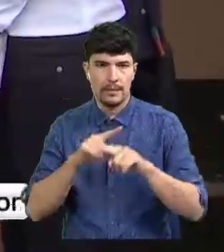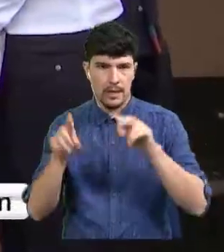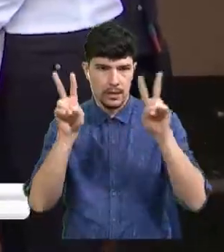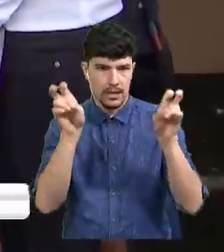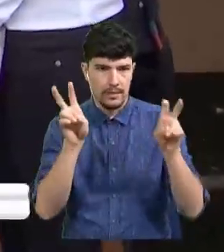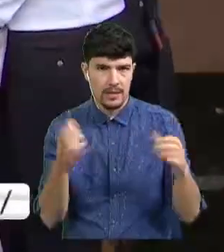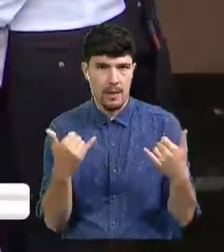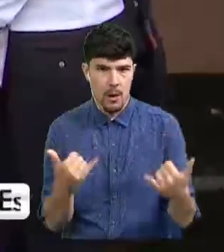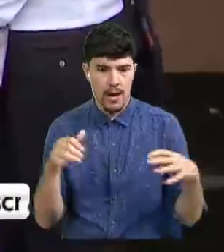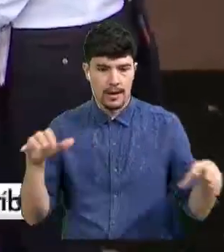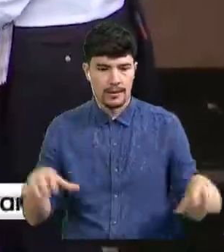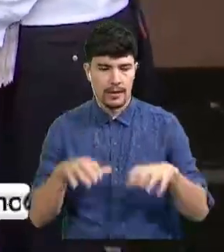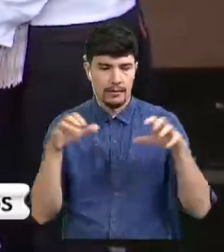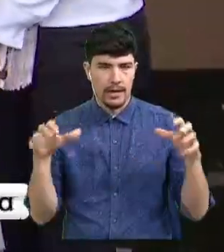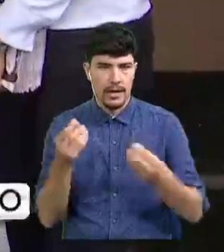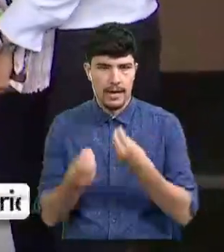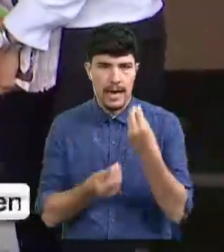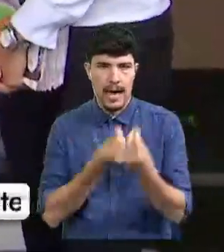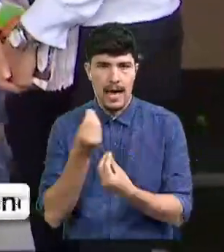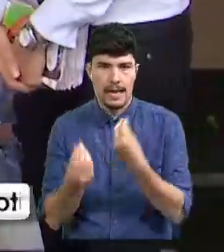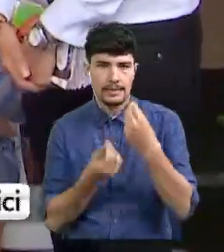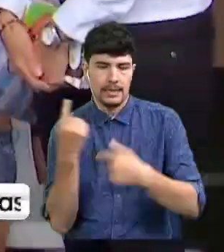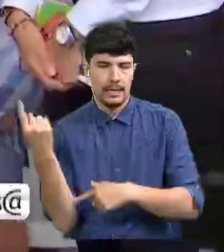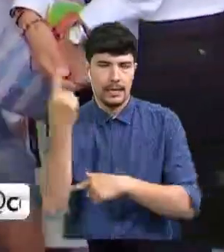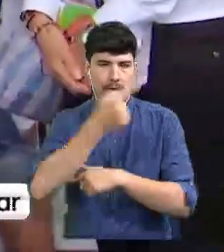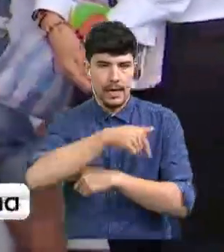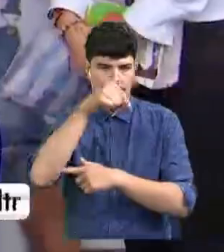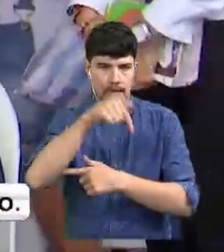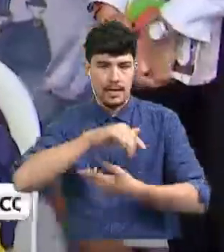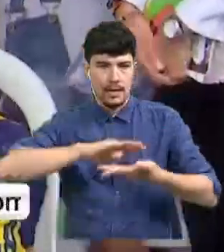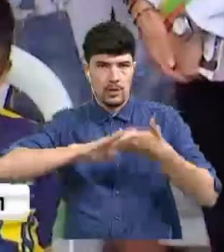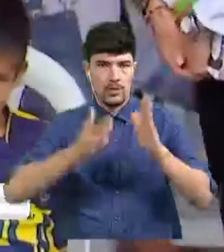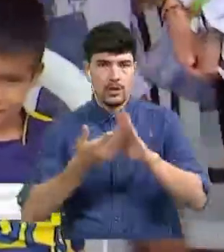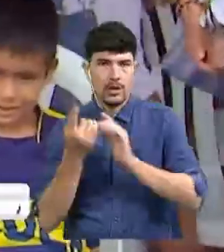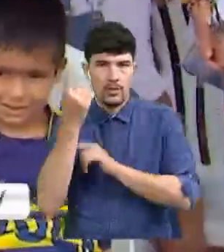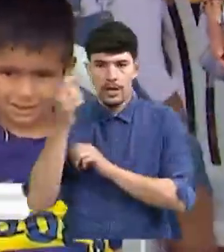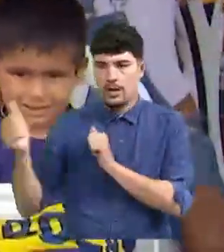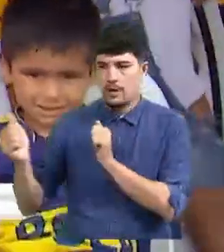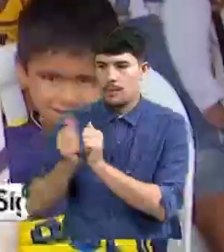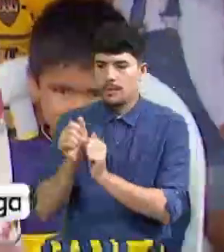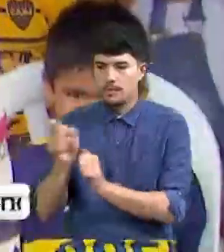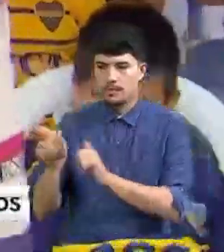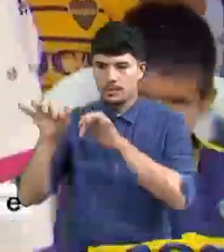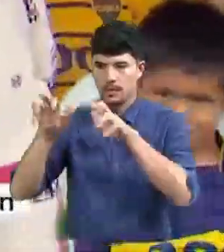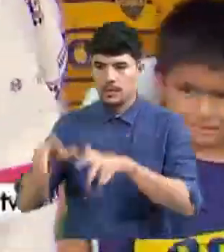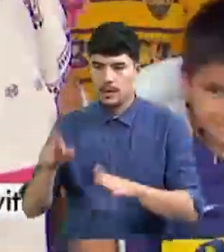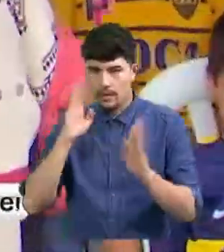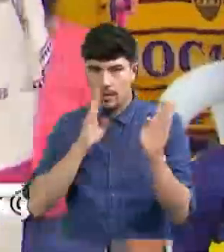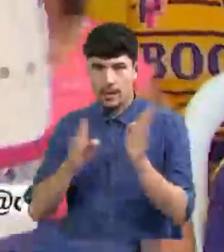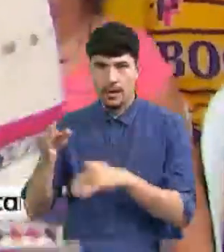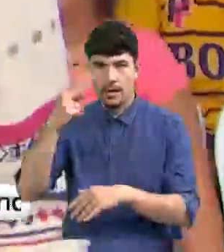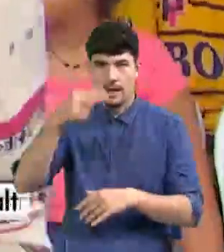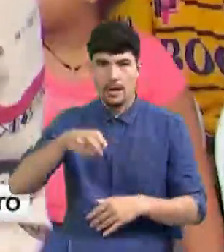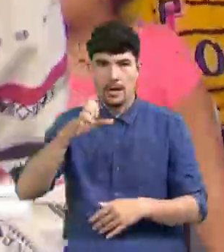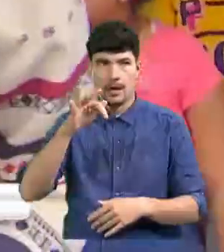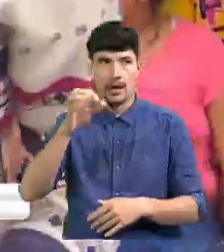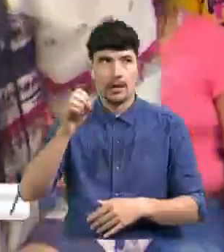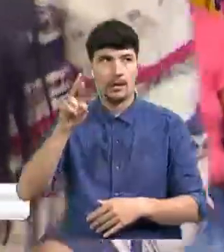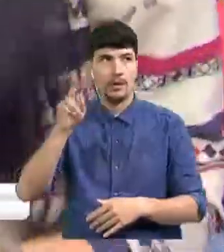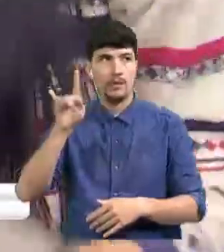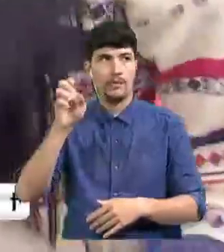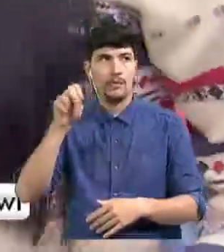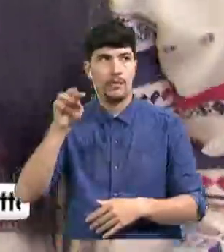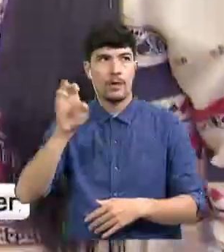las actividades que se han realizado durante el día en esta comuna, nos encontramos con el Secretario de Planeación, Héctor Fuentes. Secretario, bienvenido a